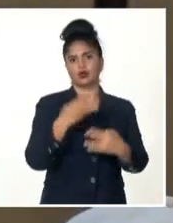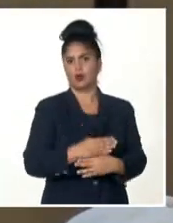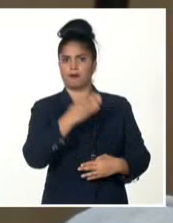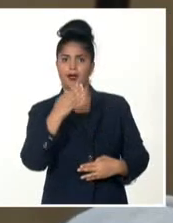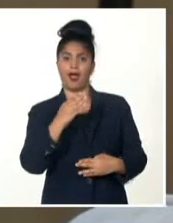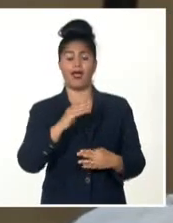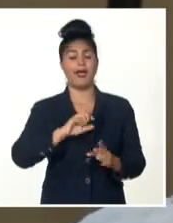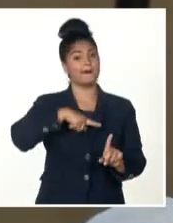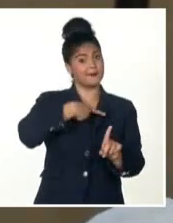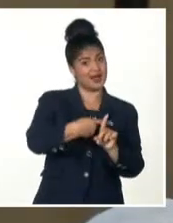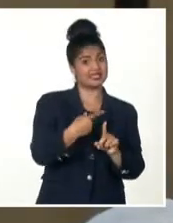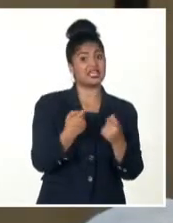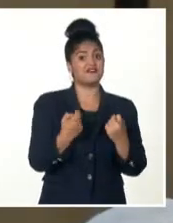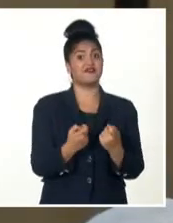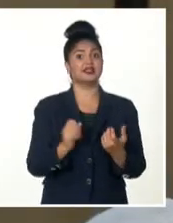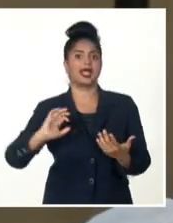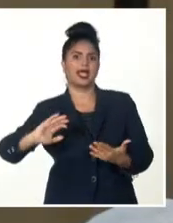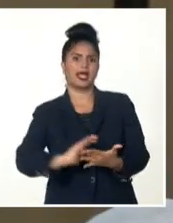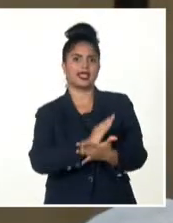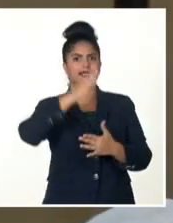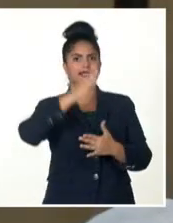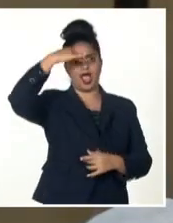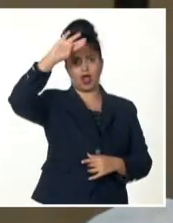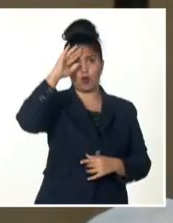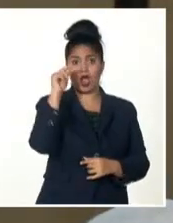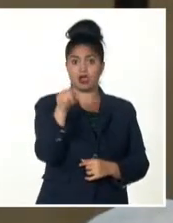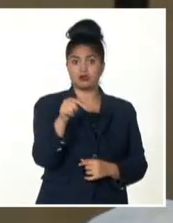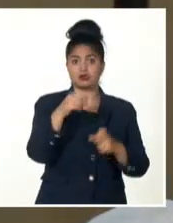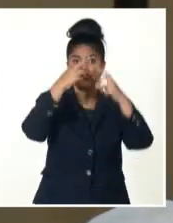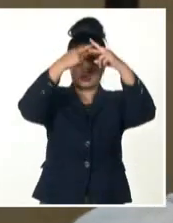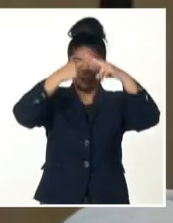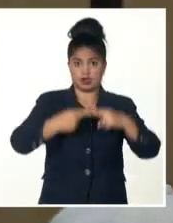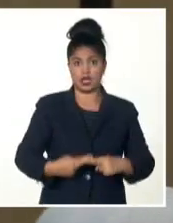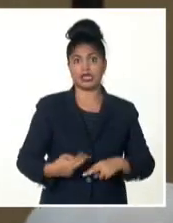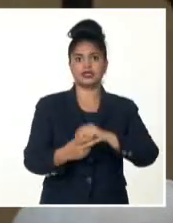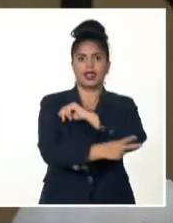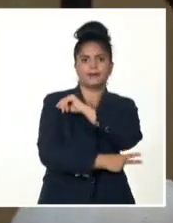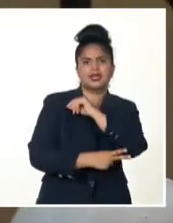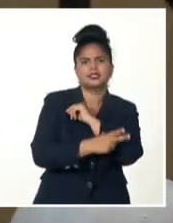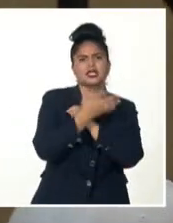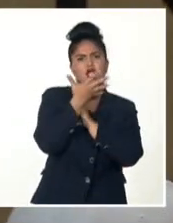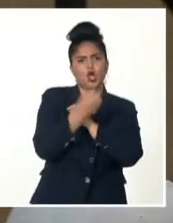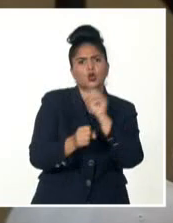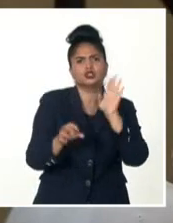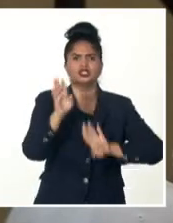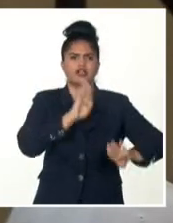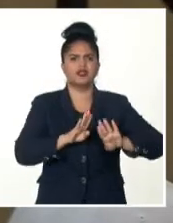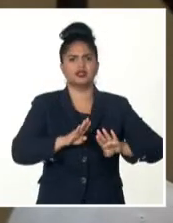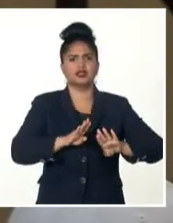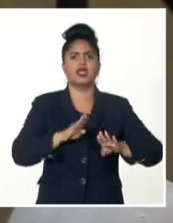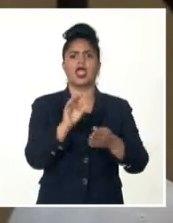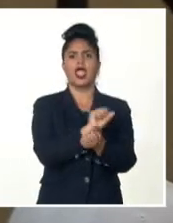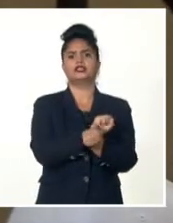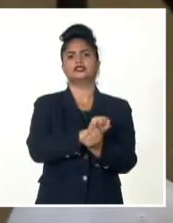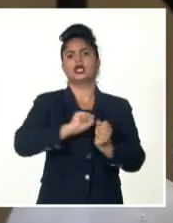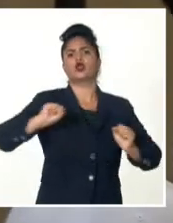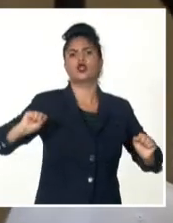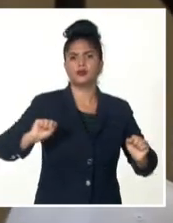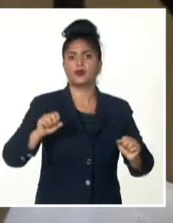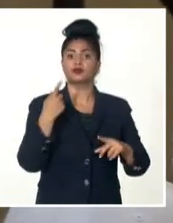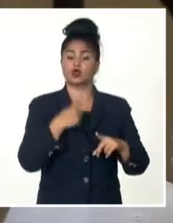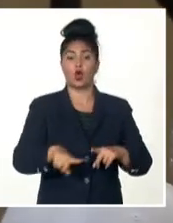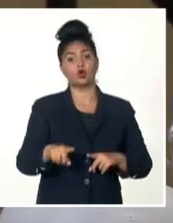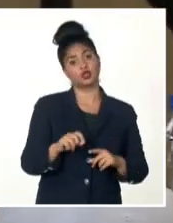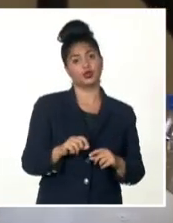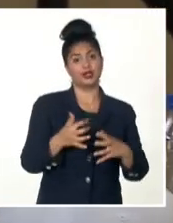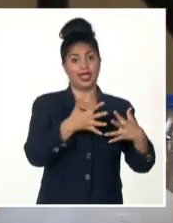la lista espuria de países patrocinadores del terrorismo y por la devolución del territorio